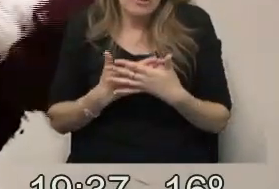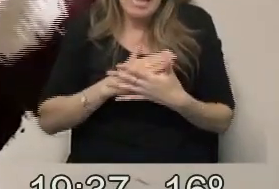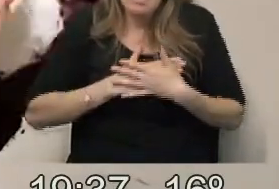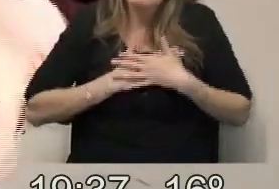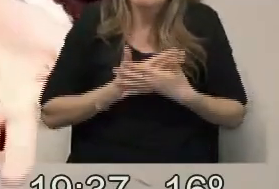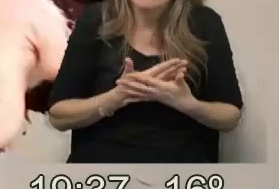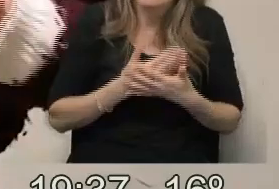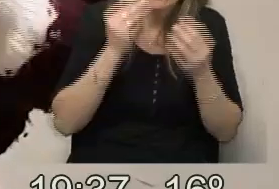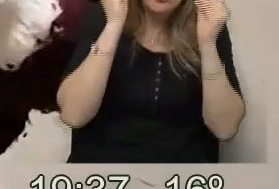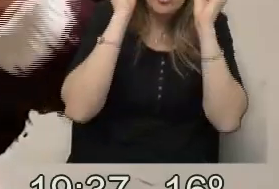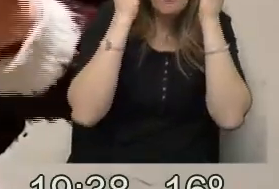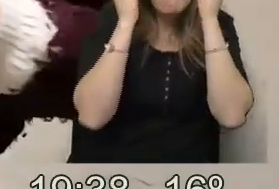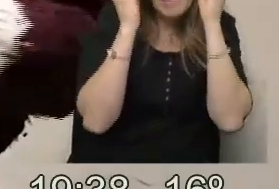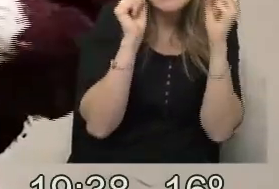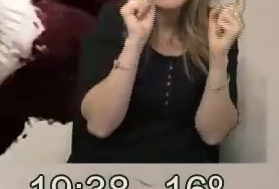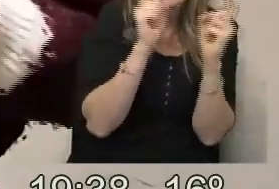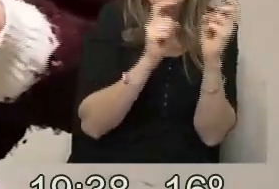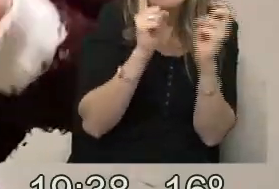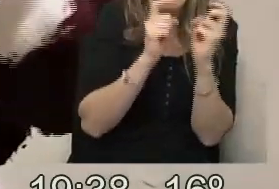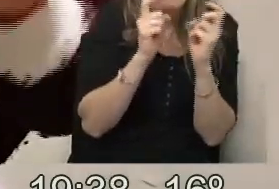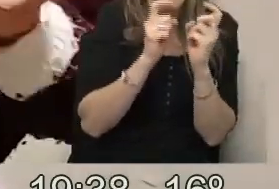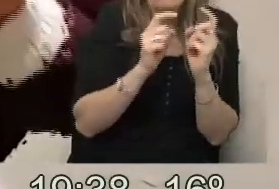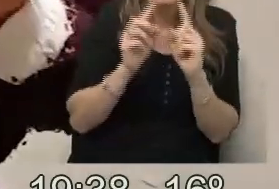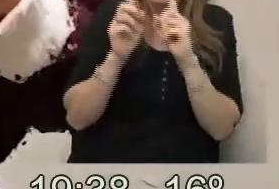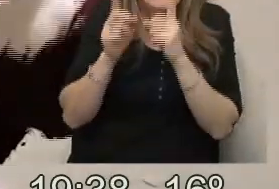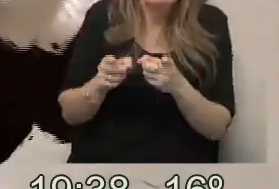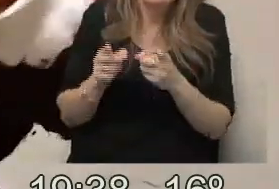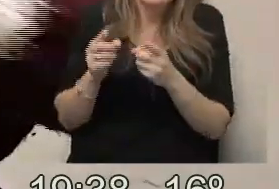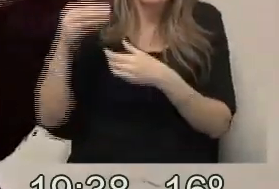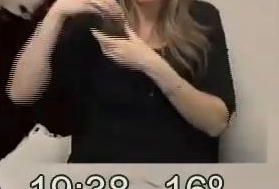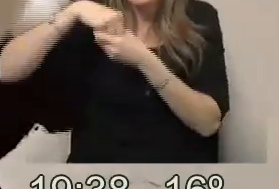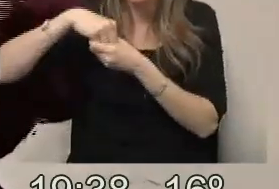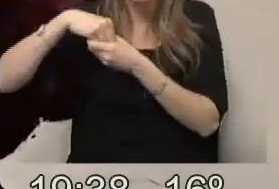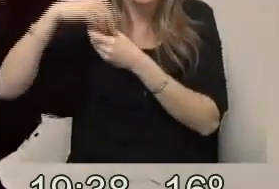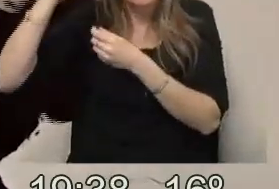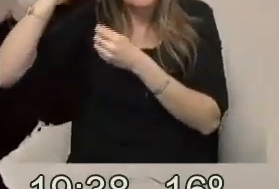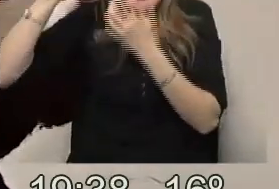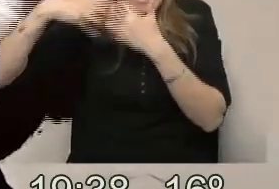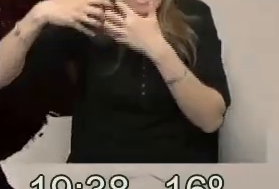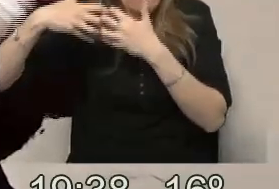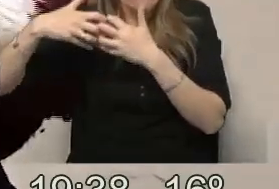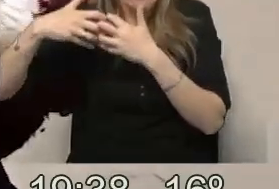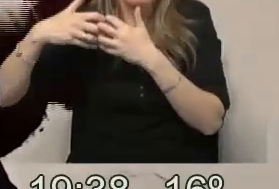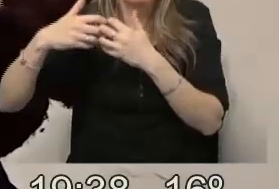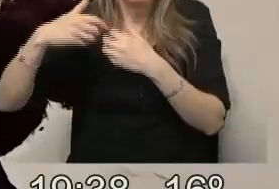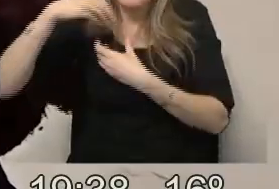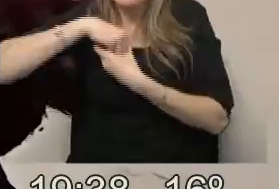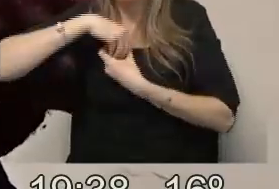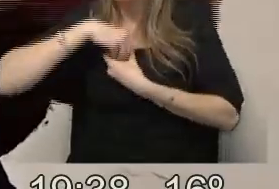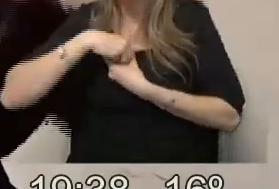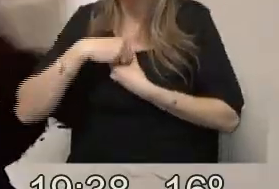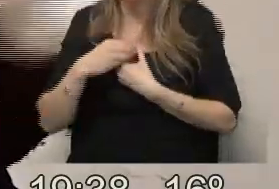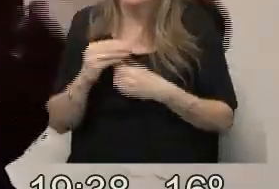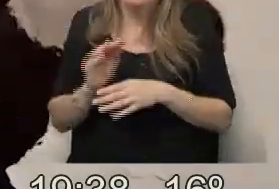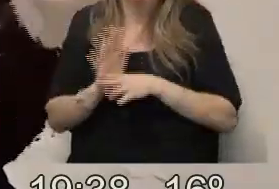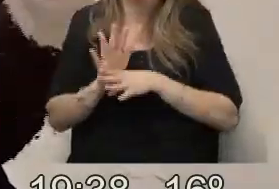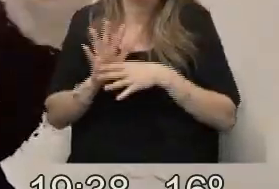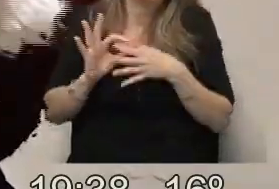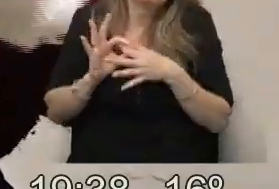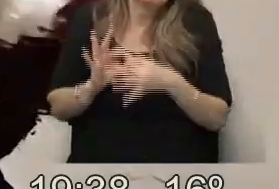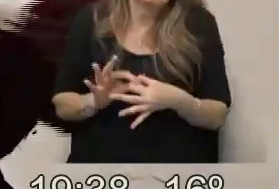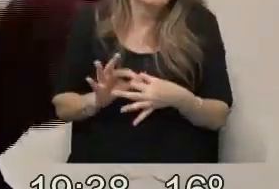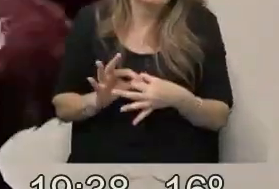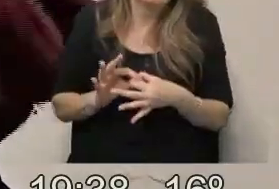romántico, digamos, que se ve en las películas, sino también como esta cosa cerebral, sí. Lo que pasa con la química y como desmitificar un